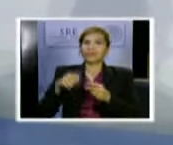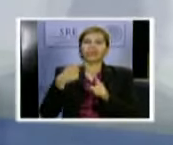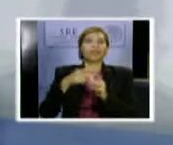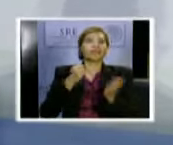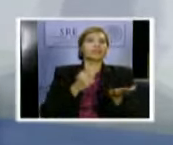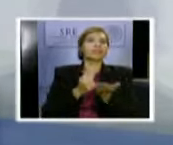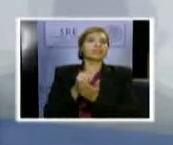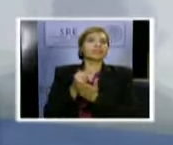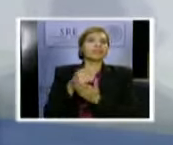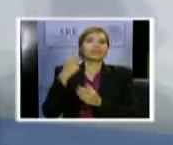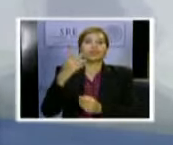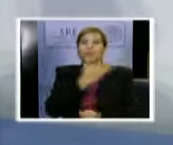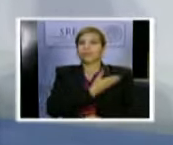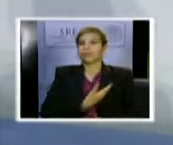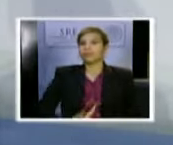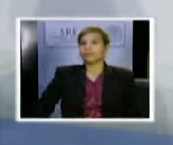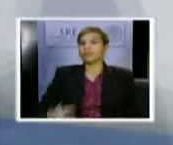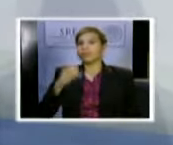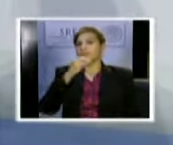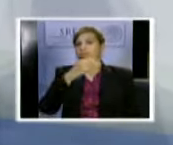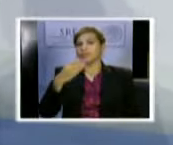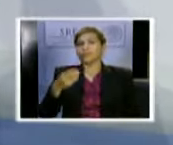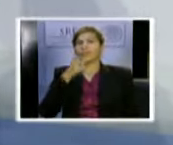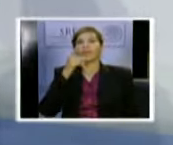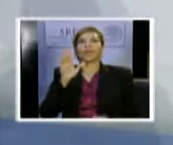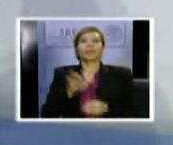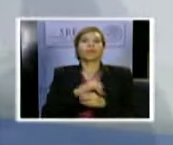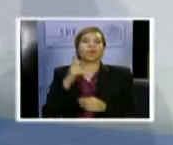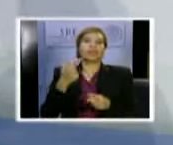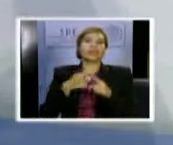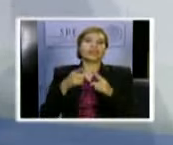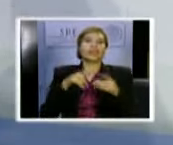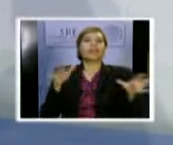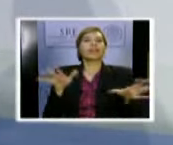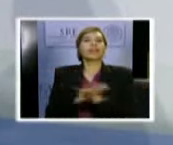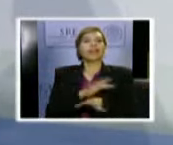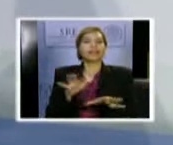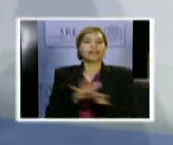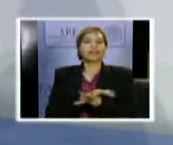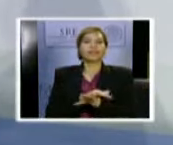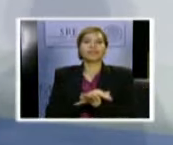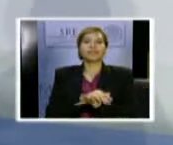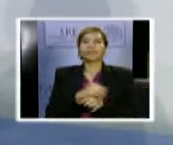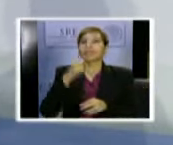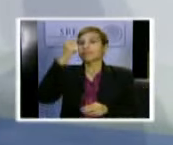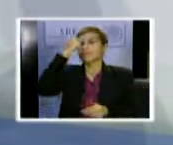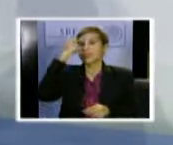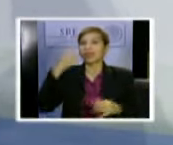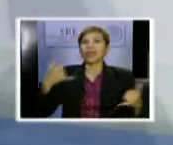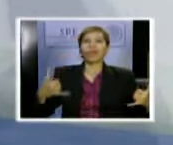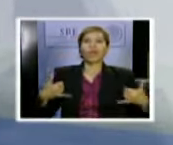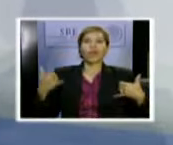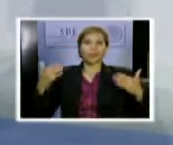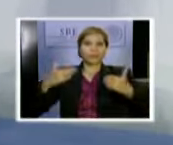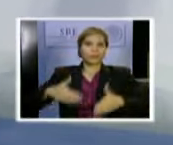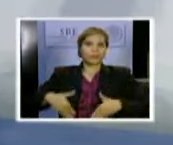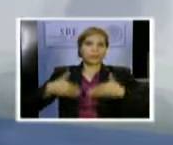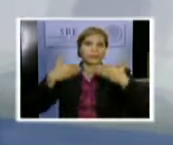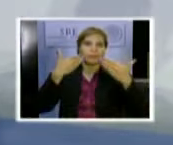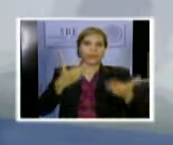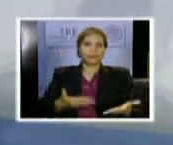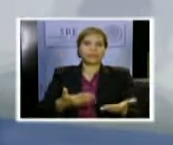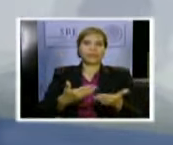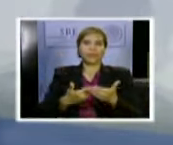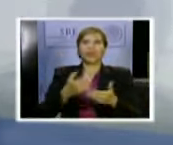decisiones ejecutivas del presidente Obama a propósito de la acción diferida para jóvenes que llegaron